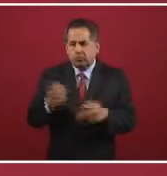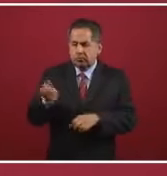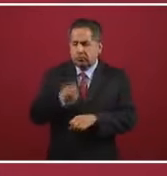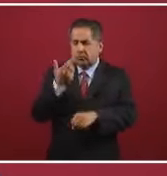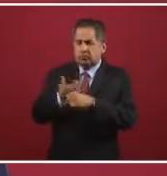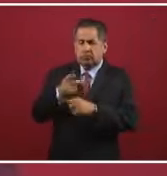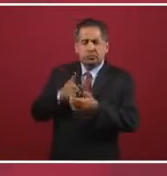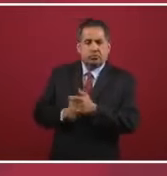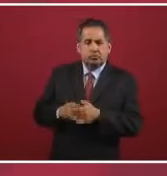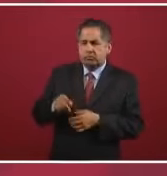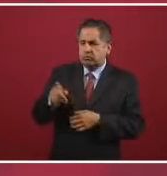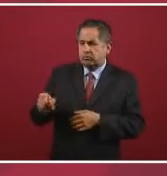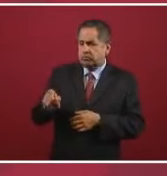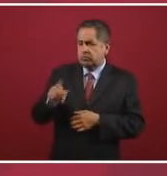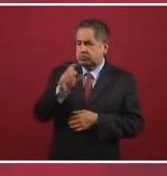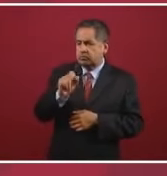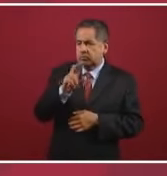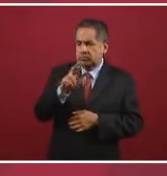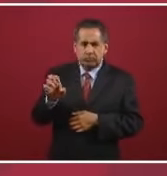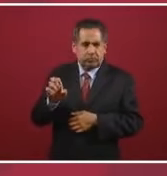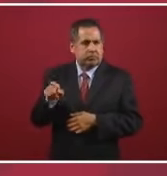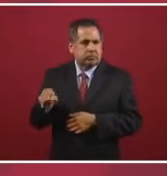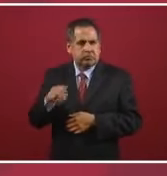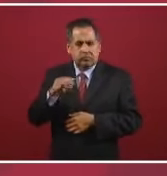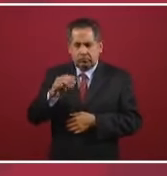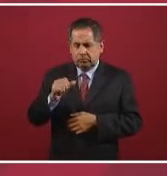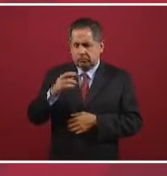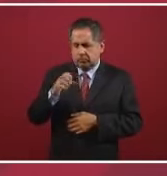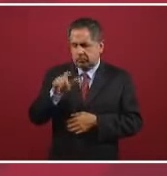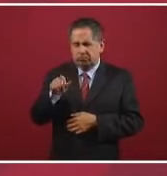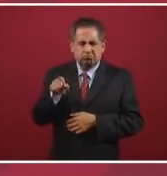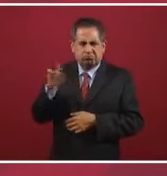secretario de Relaciones Exteriores. Es un